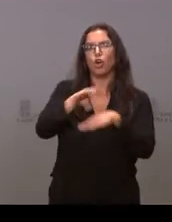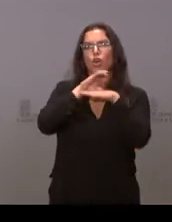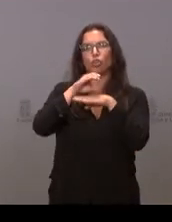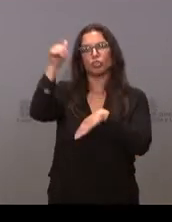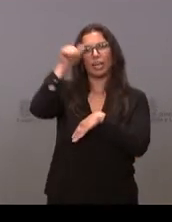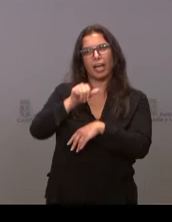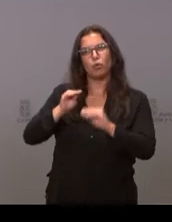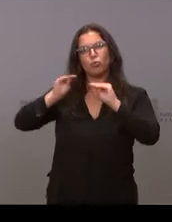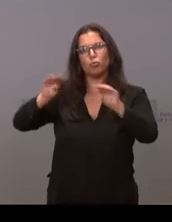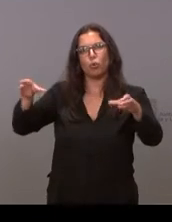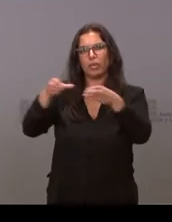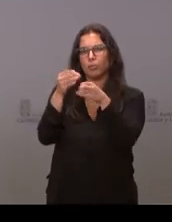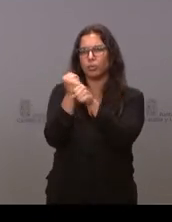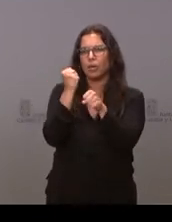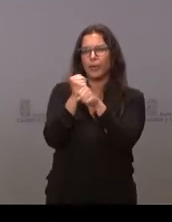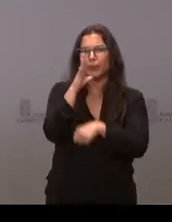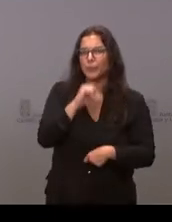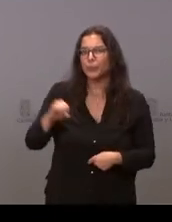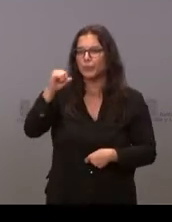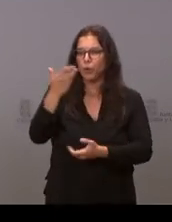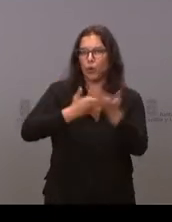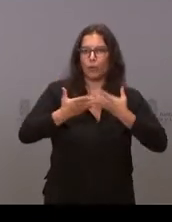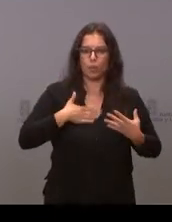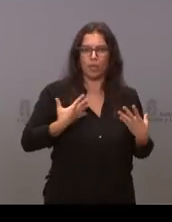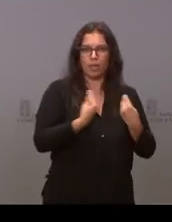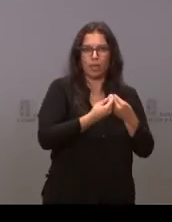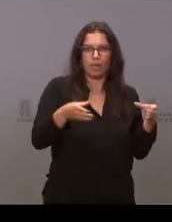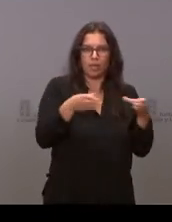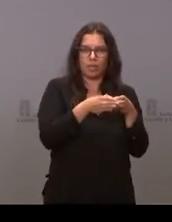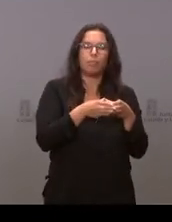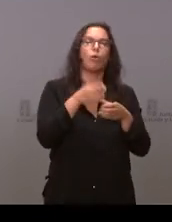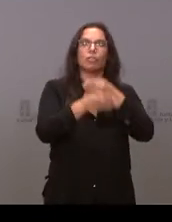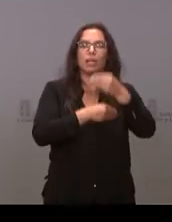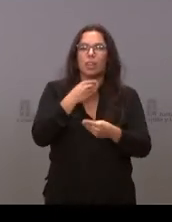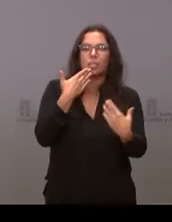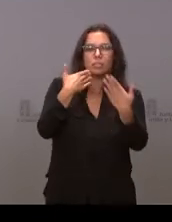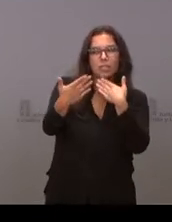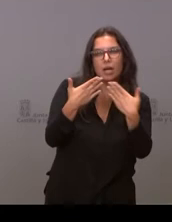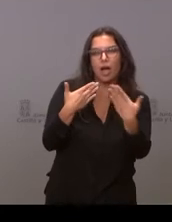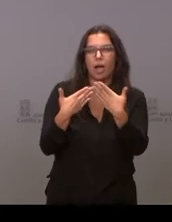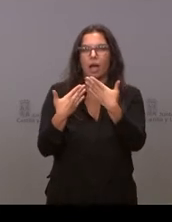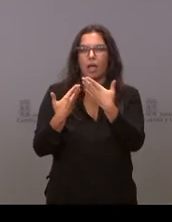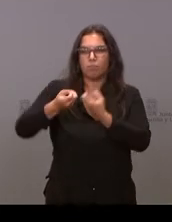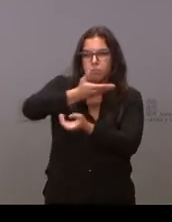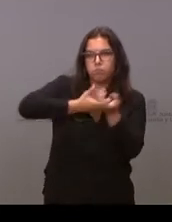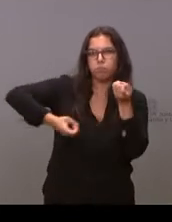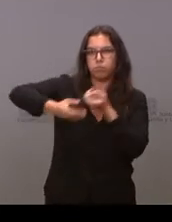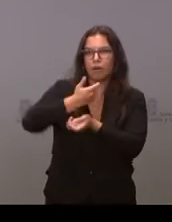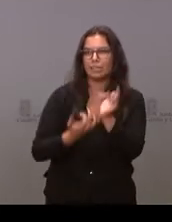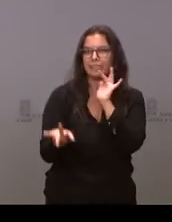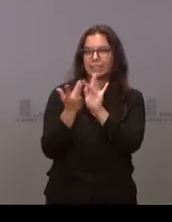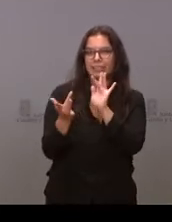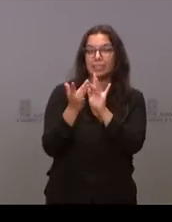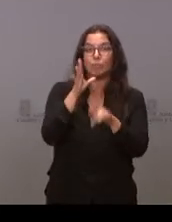en el magnífico trabajo que con mi equipo están llevando a cabo de diálogo y de construcción de puentes. Porque España